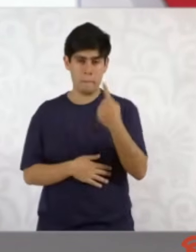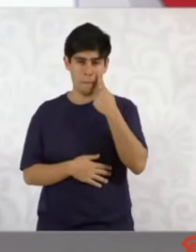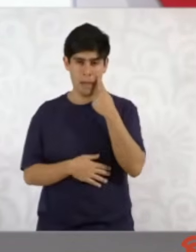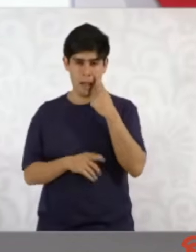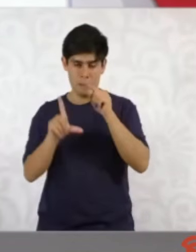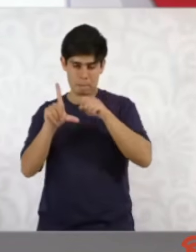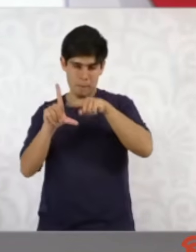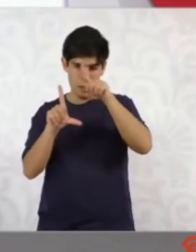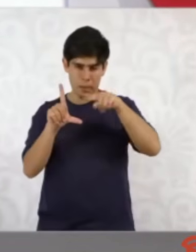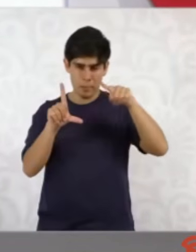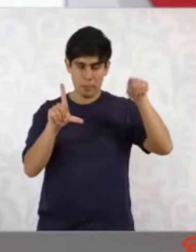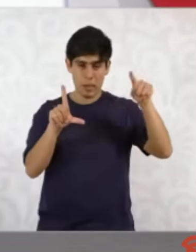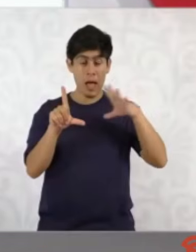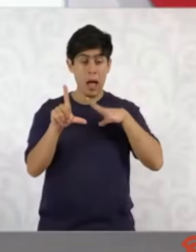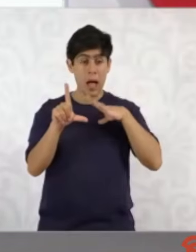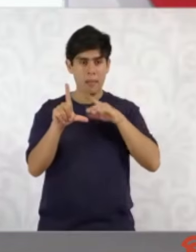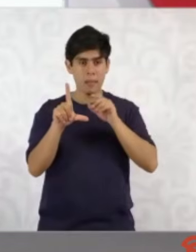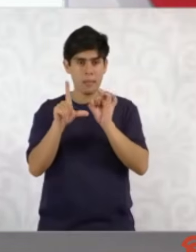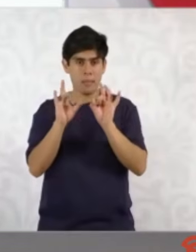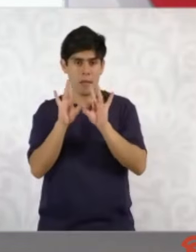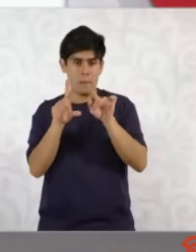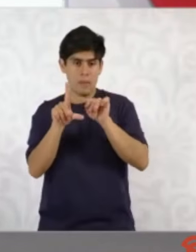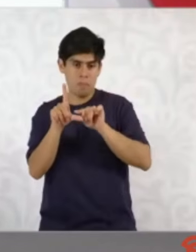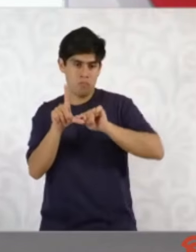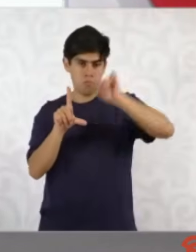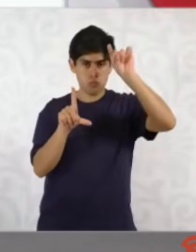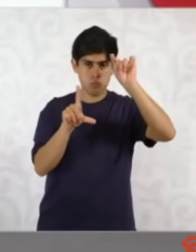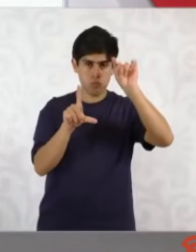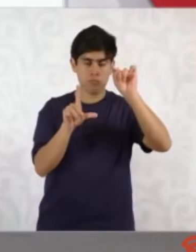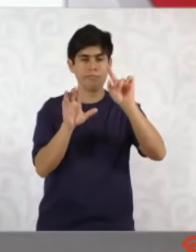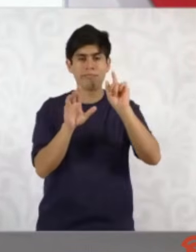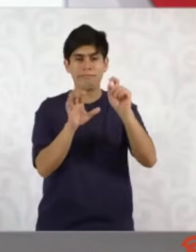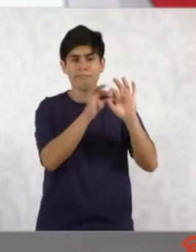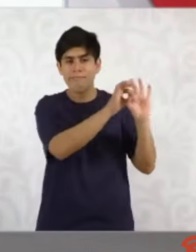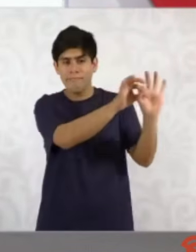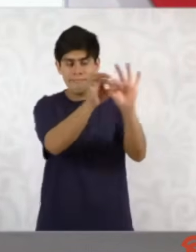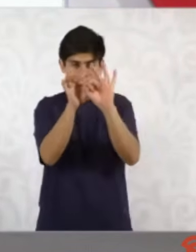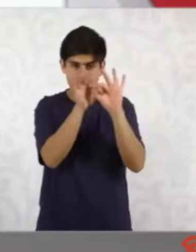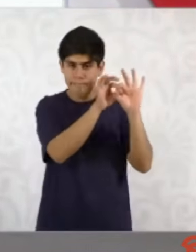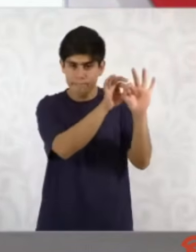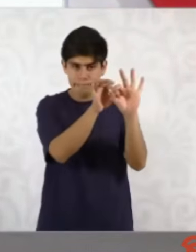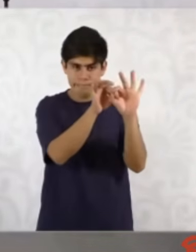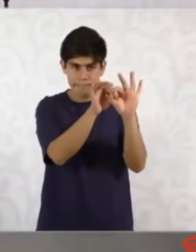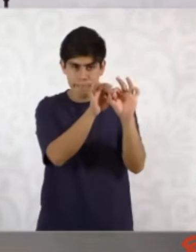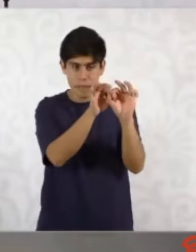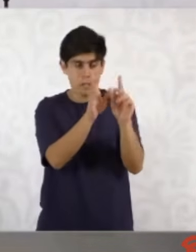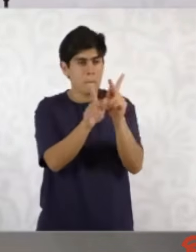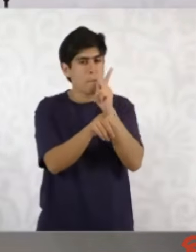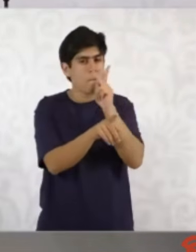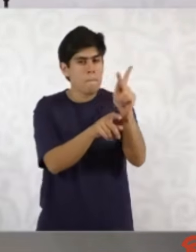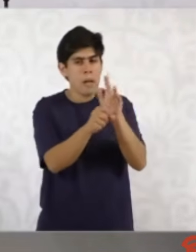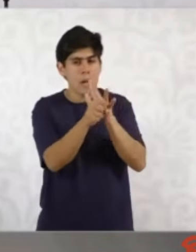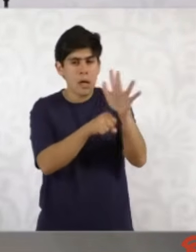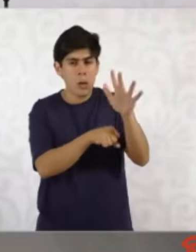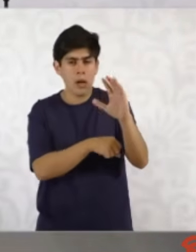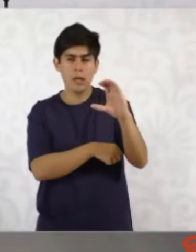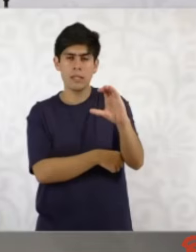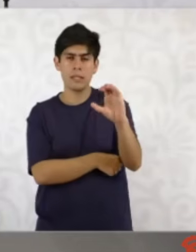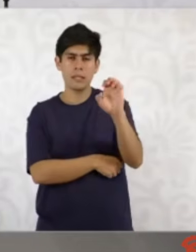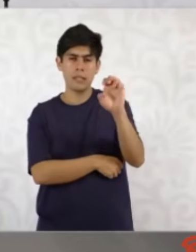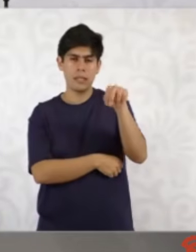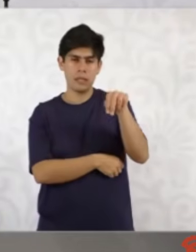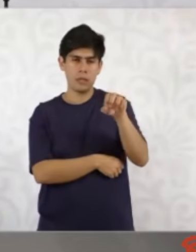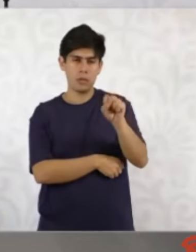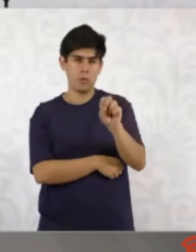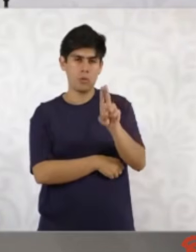en momentos clave, impulsados principalmente por la narrativa censura. Vamos a ver